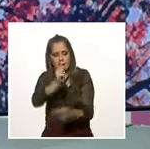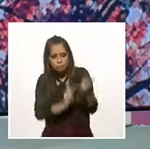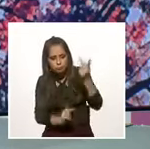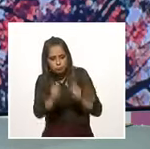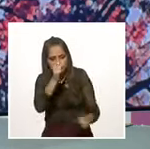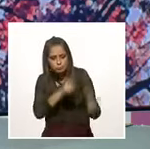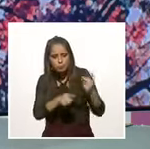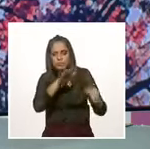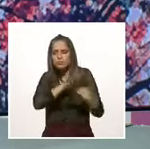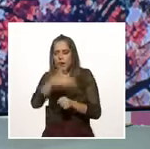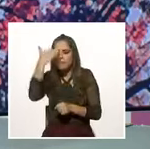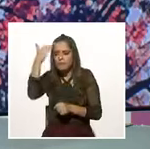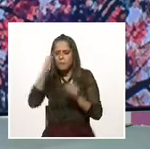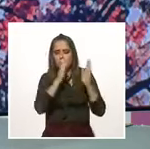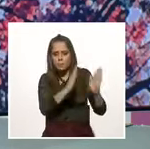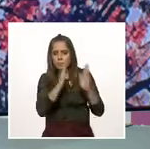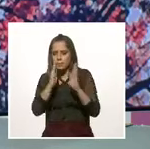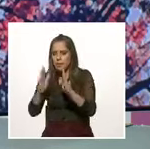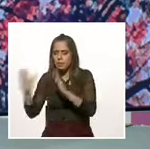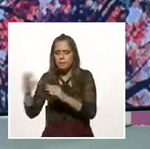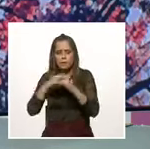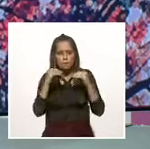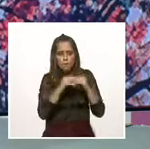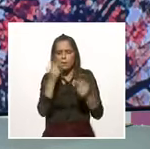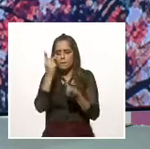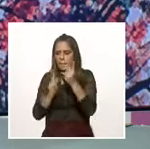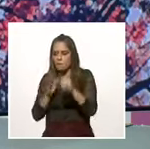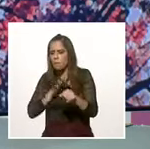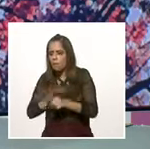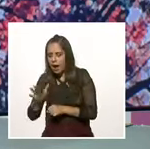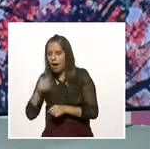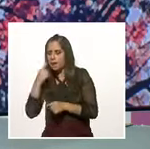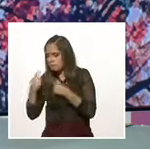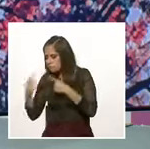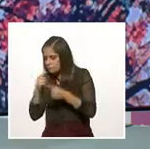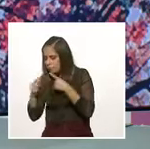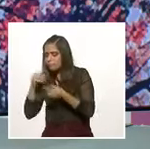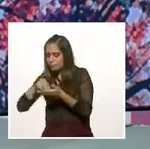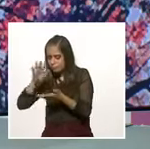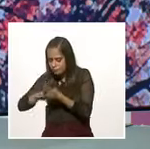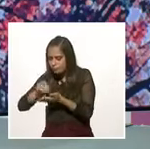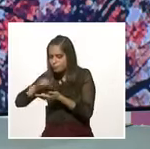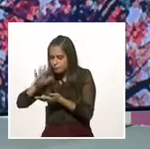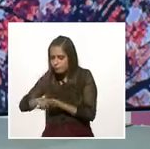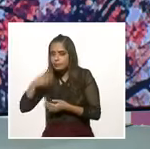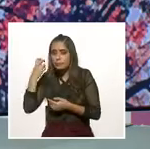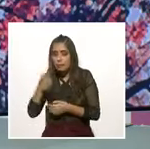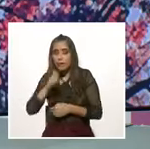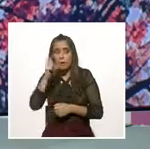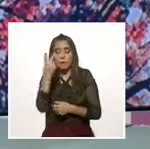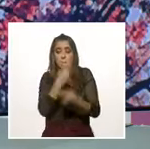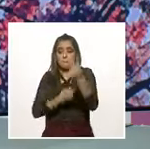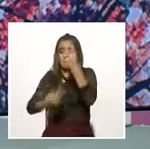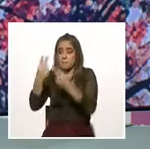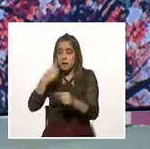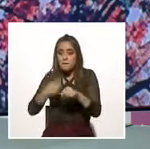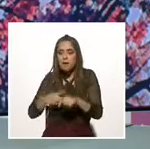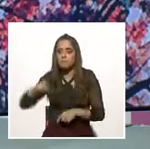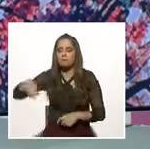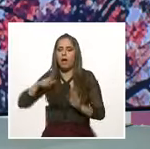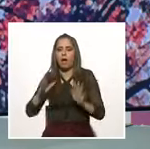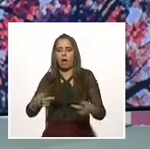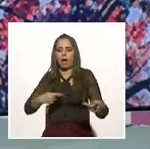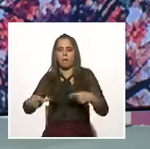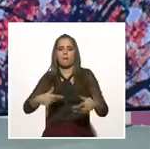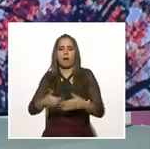¿no? Y comenzar a trabajar en sus fortalezas para potenciarlas y para compartirlas. Viene